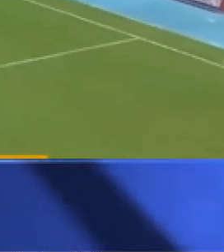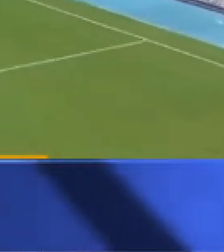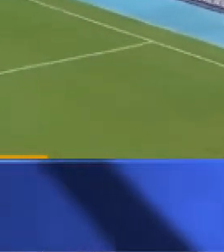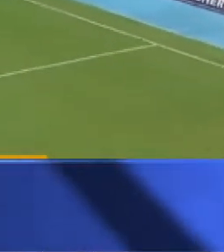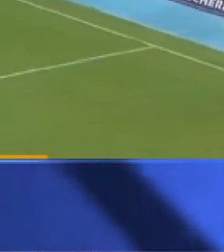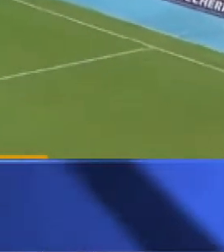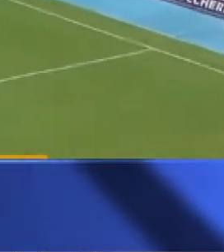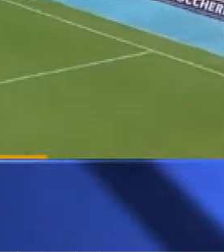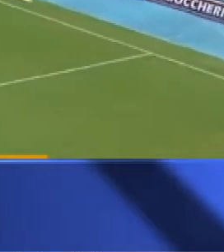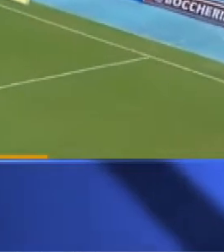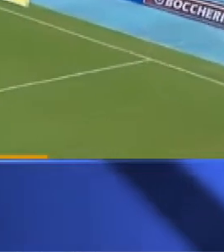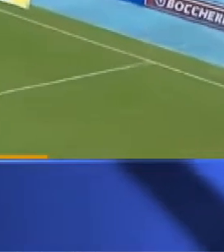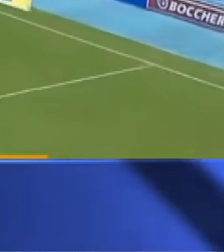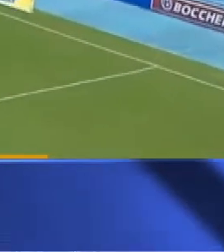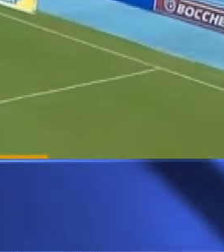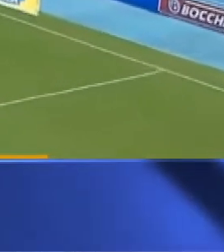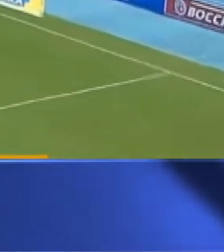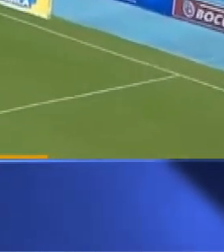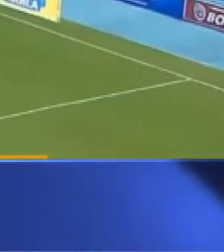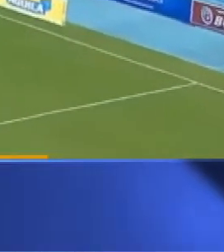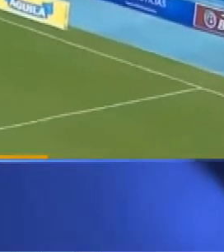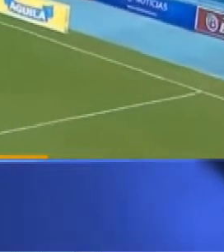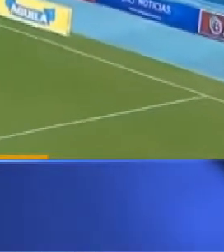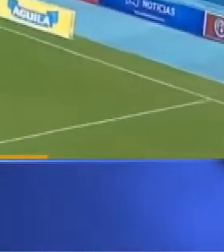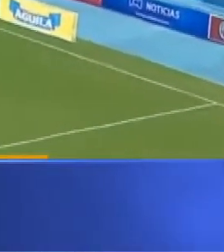Patriotas Fútbol Club. Ya regresamos.